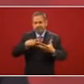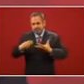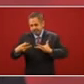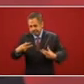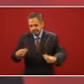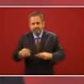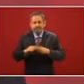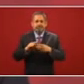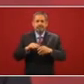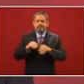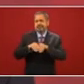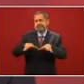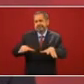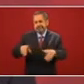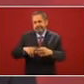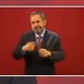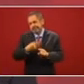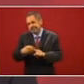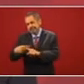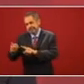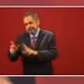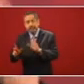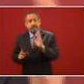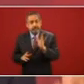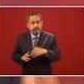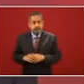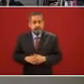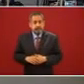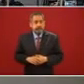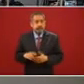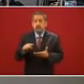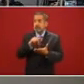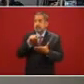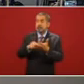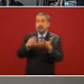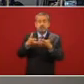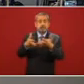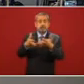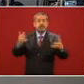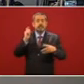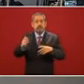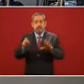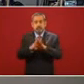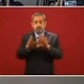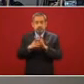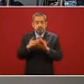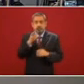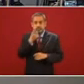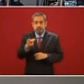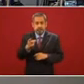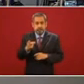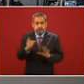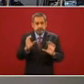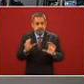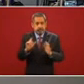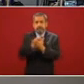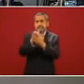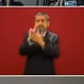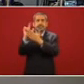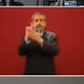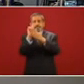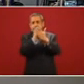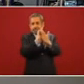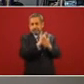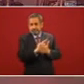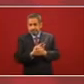epidemiología, medicina, etcétera, etcétera. Y los espacios públicos, cuando decimos que es conveniente sanitizarlos,